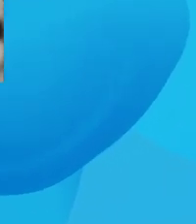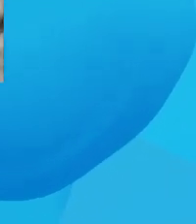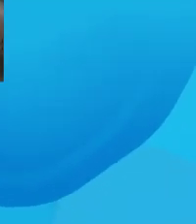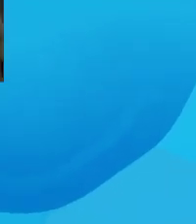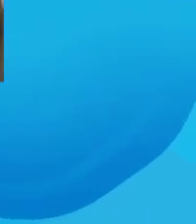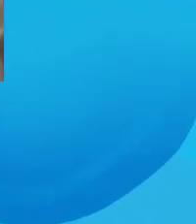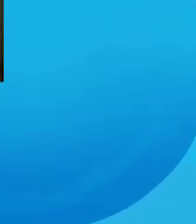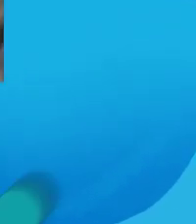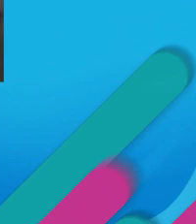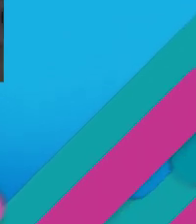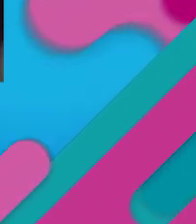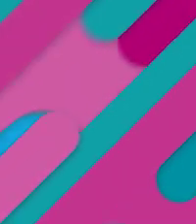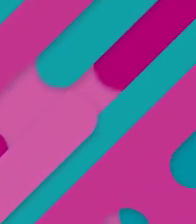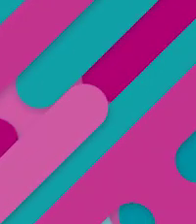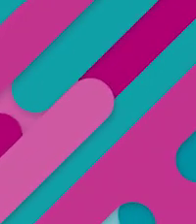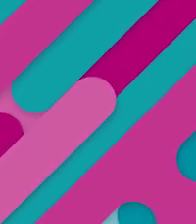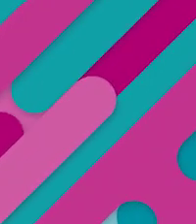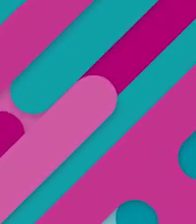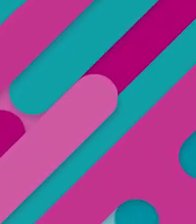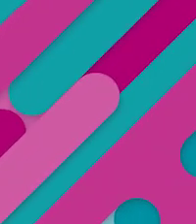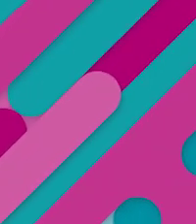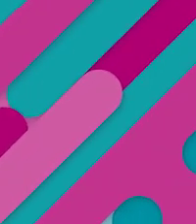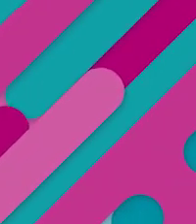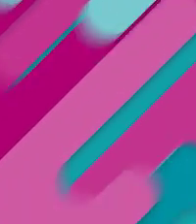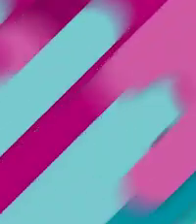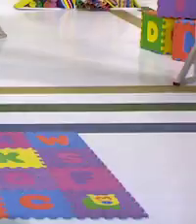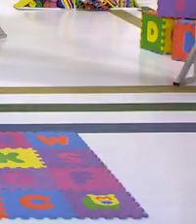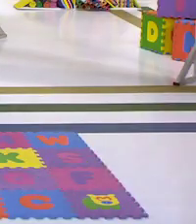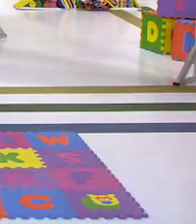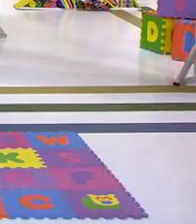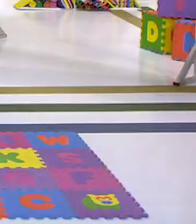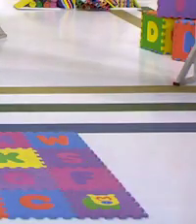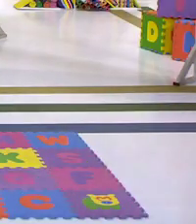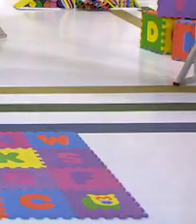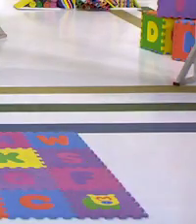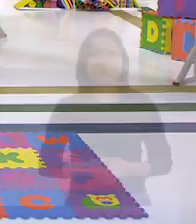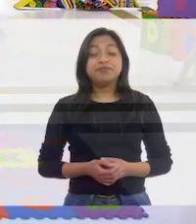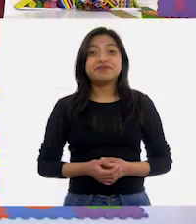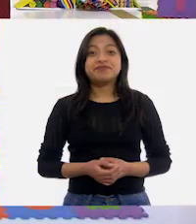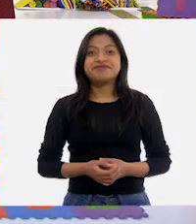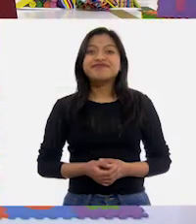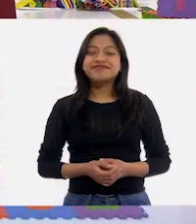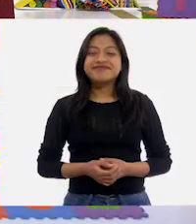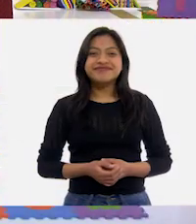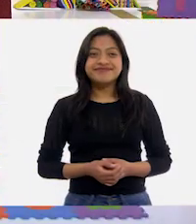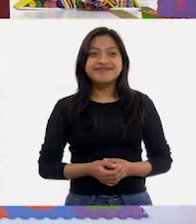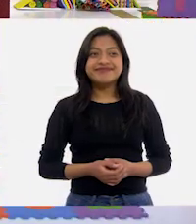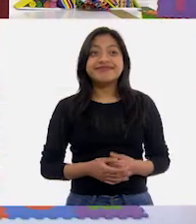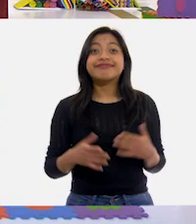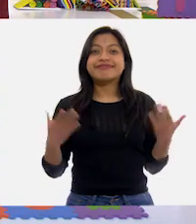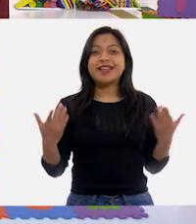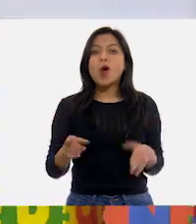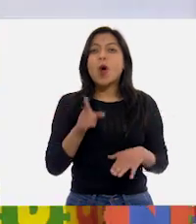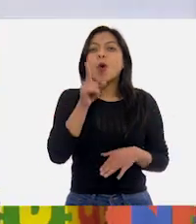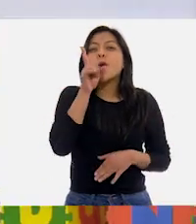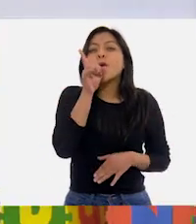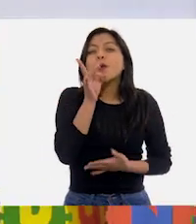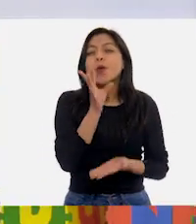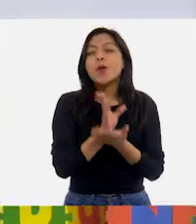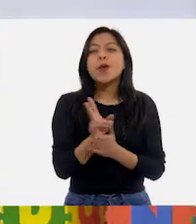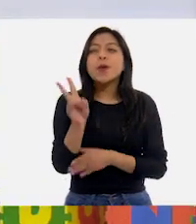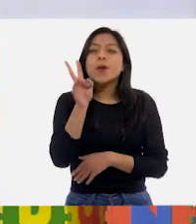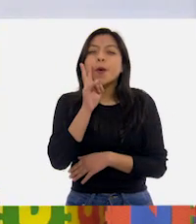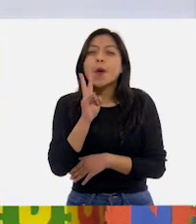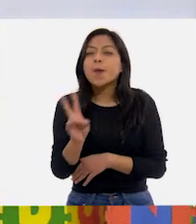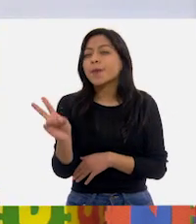¡Despiértate, Manuel! ¡Ay! Es una probadita nada más, ¿eh? Me